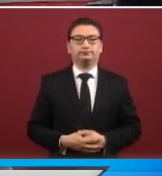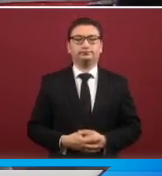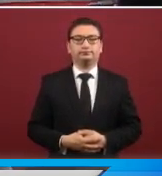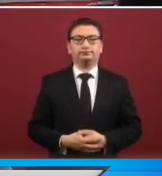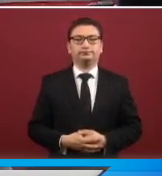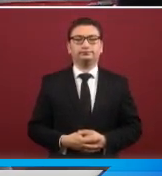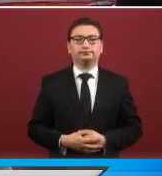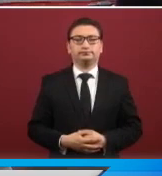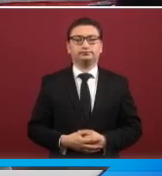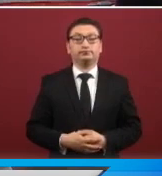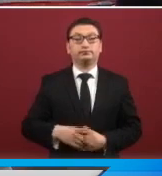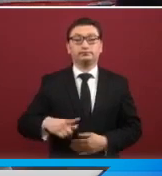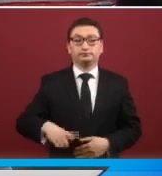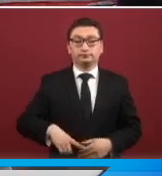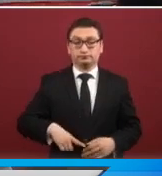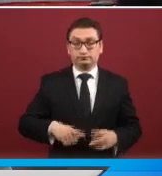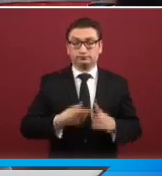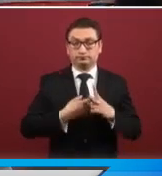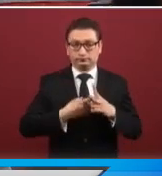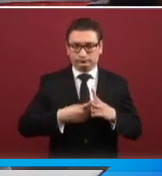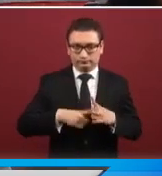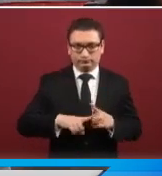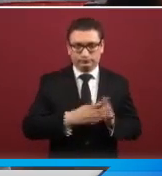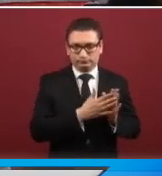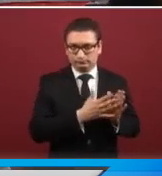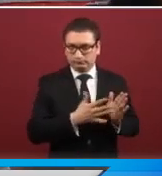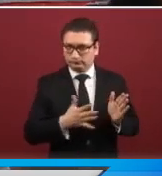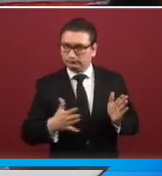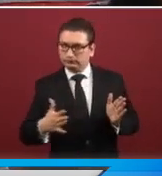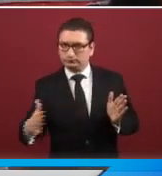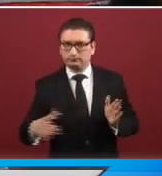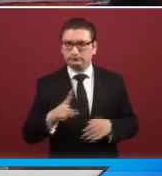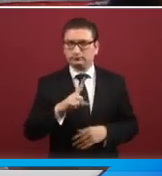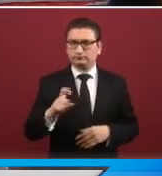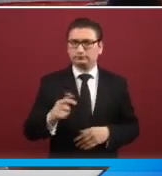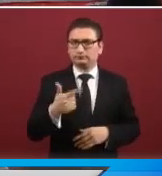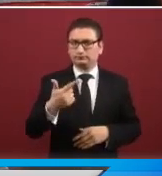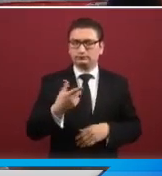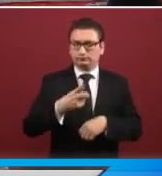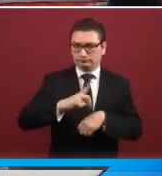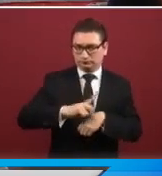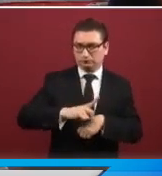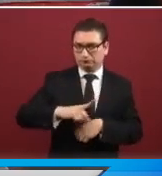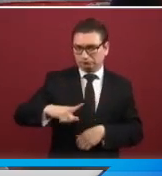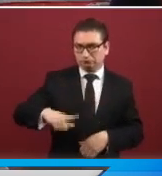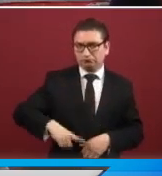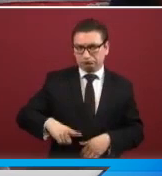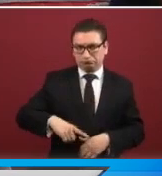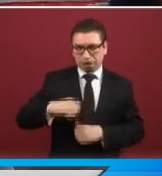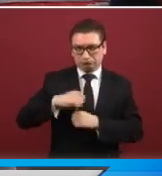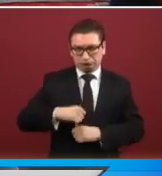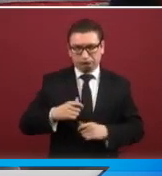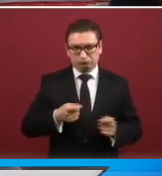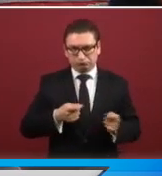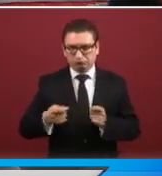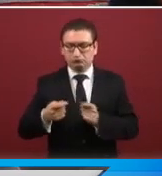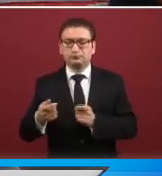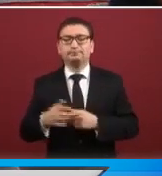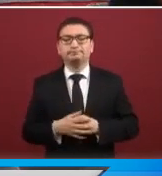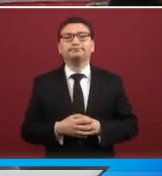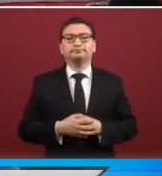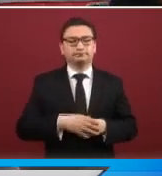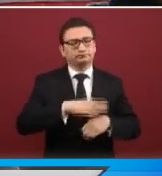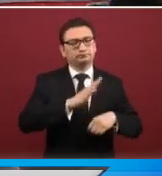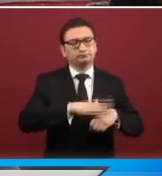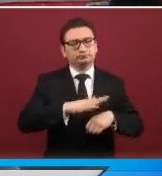por incumplimiento de las bases de la convocatoria, por lo que CENER y Pemex tomarán la responsabilidad de la construcción por completo de la refinería y